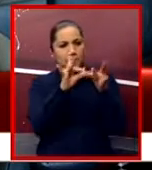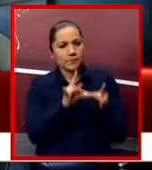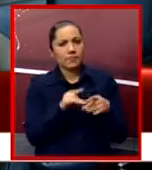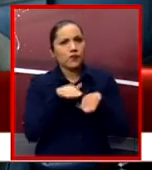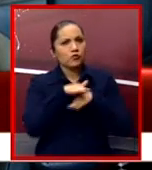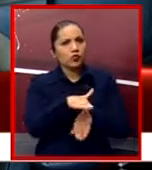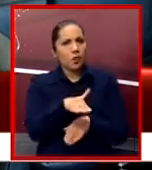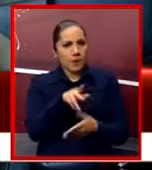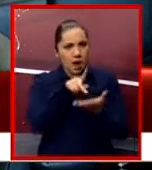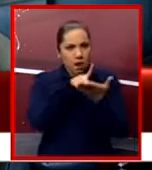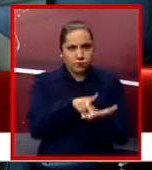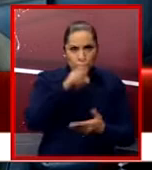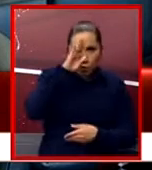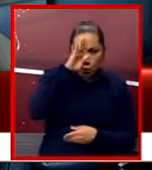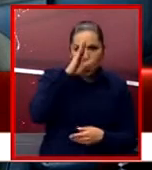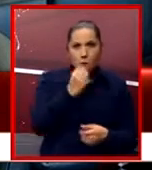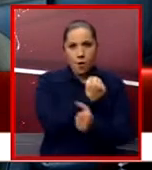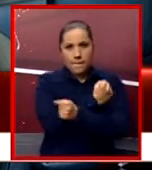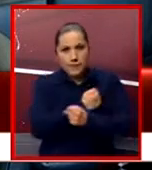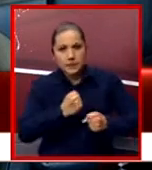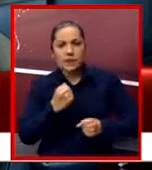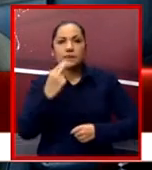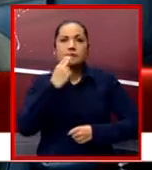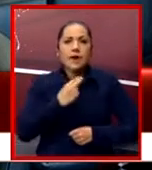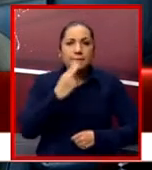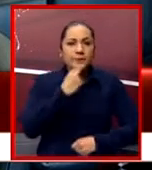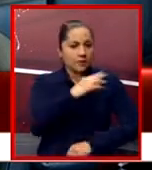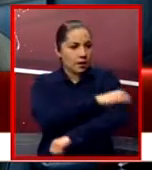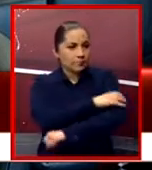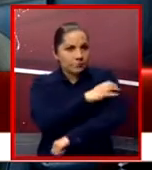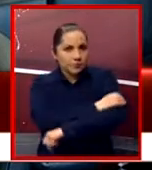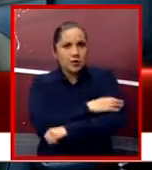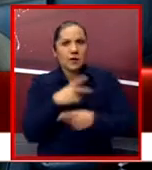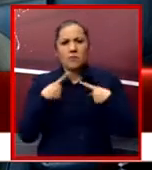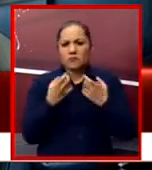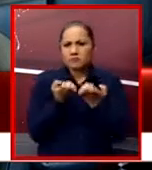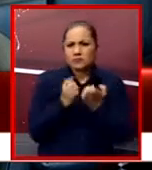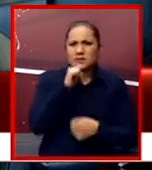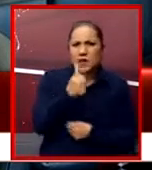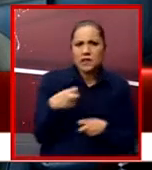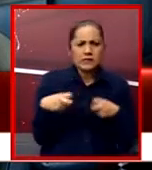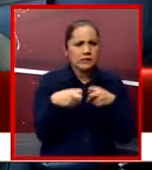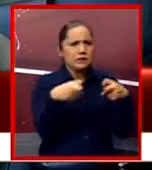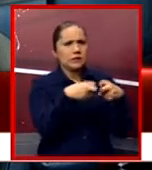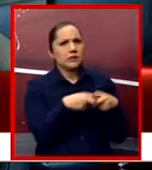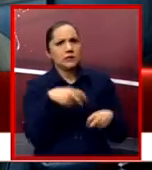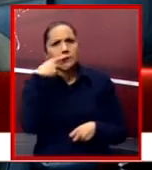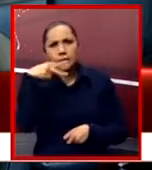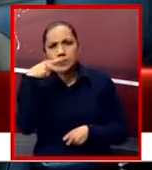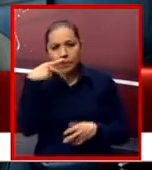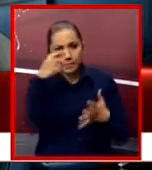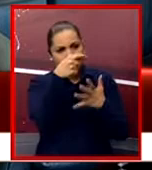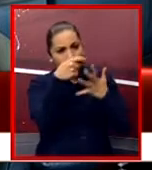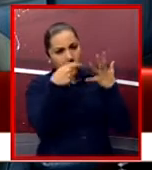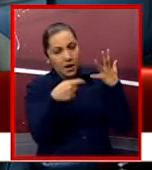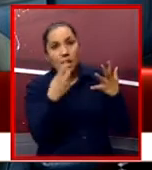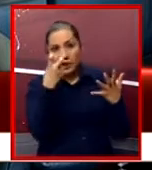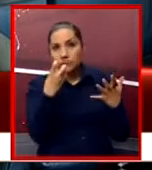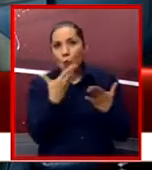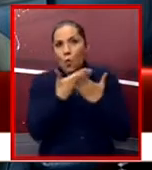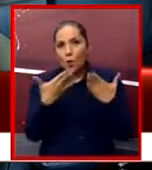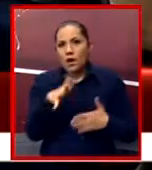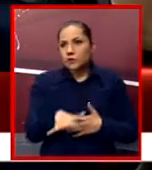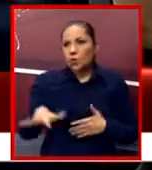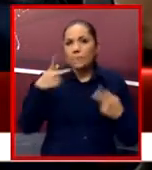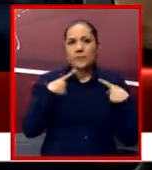sobrepeso, obesidad, diabetes, hipertensión, sedentarismo, estrés y tabaquismo, lo que ha ocasionado, dijo, un incremento en el promedio de infartos al miocardio